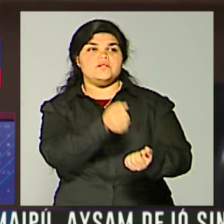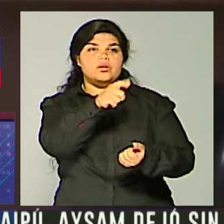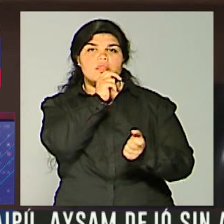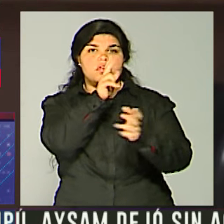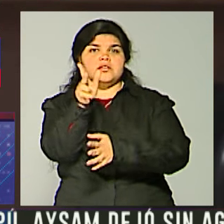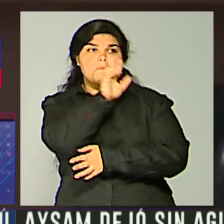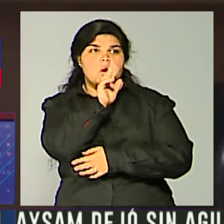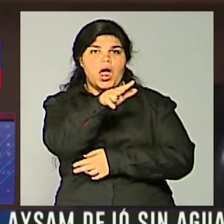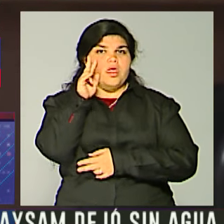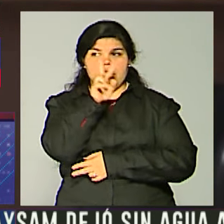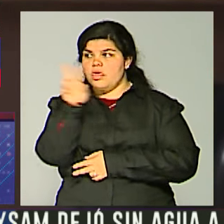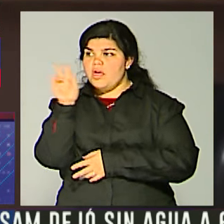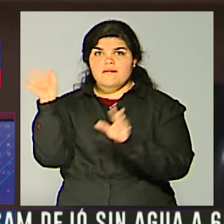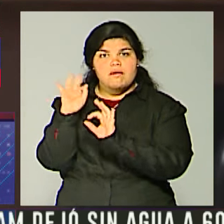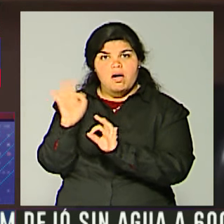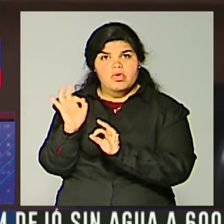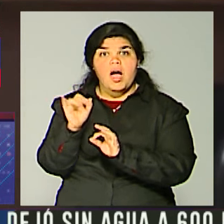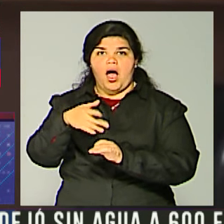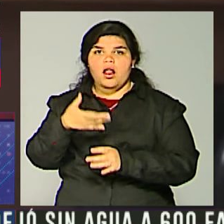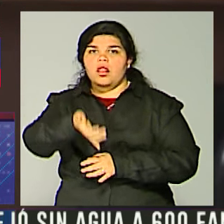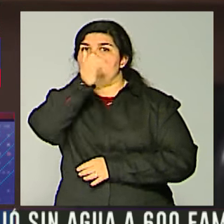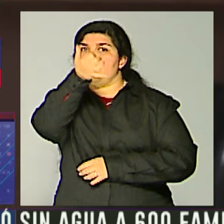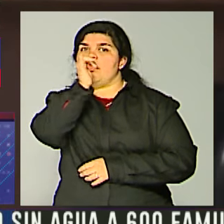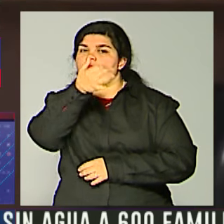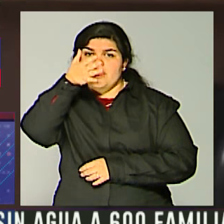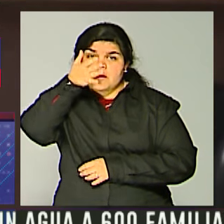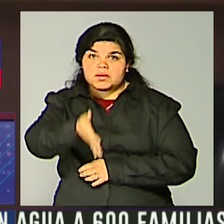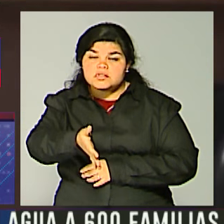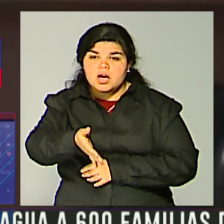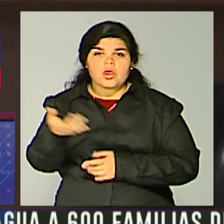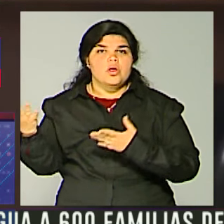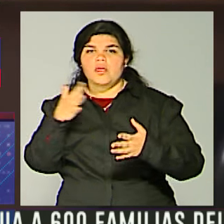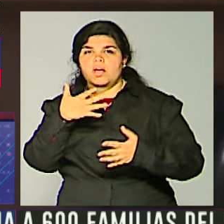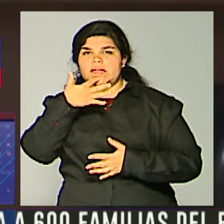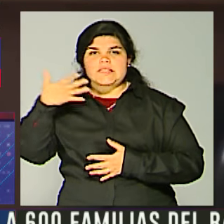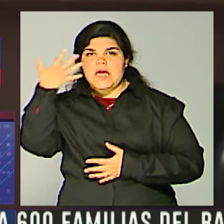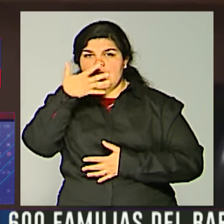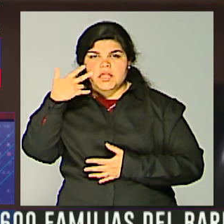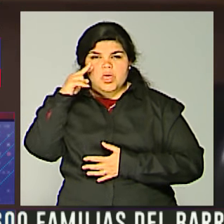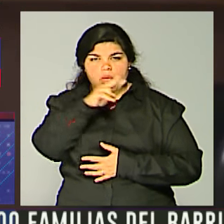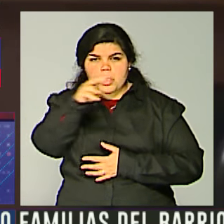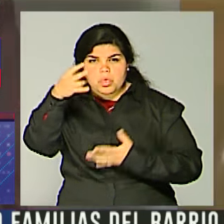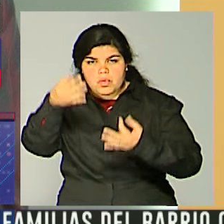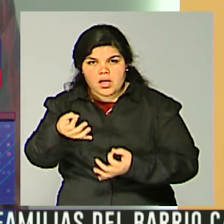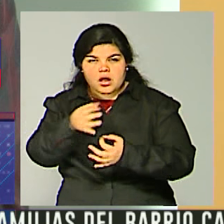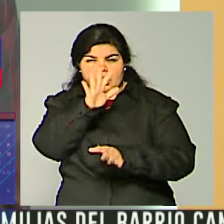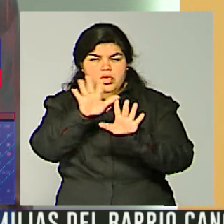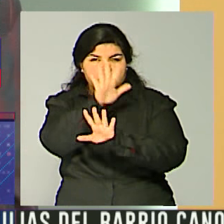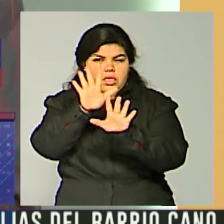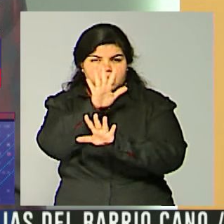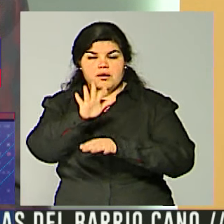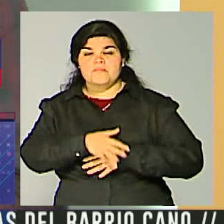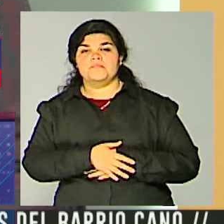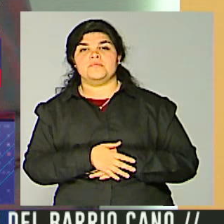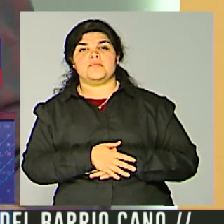por los efectos del alcohol también haya perdido sensibilidad en cuanto a los sentidos, como la visión, ¿no? Quería preguntarte, Pablo, puntualmente sobre